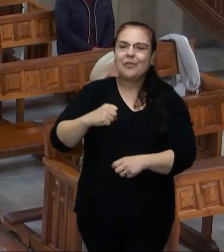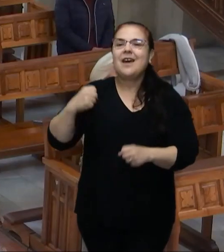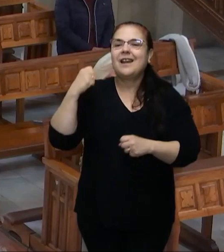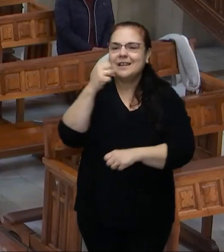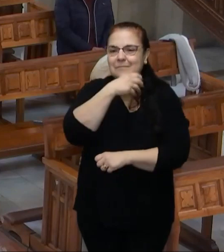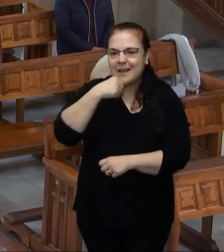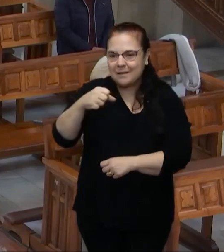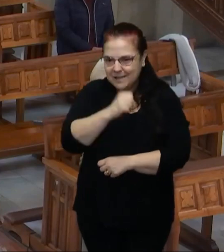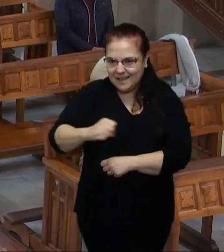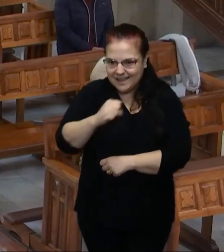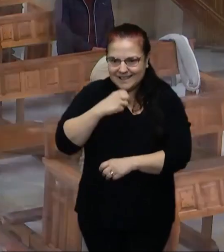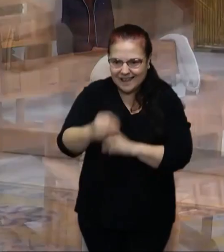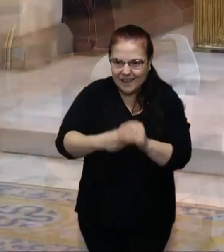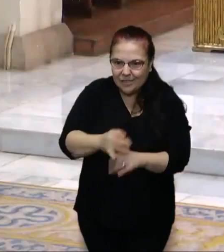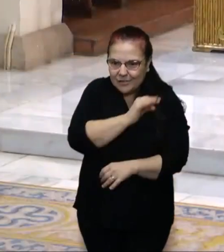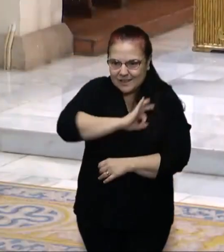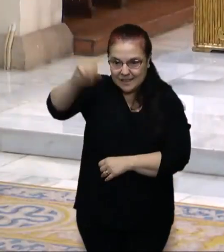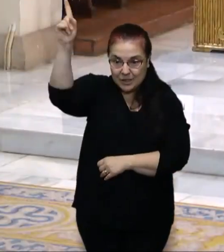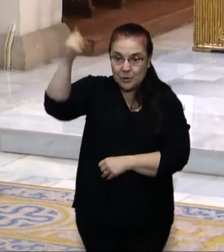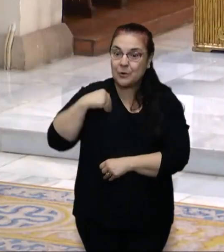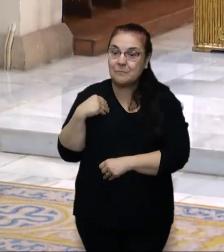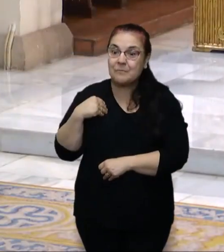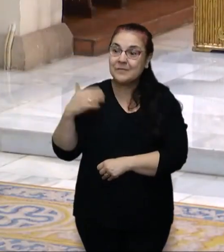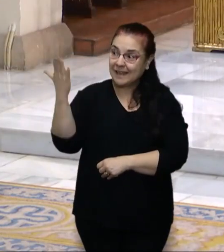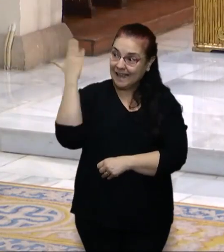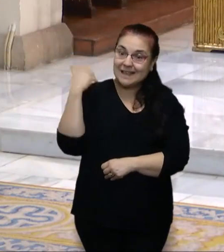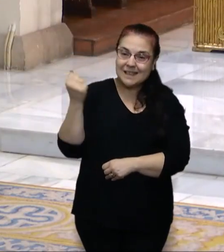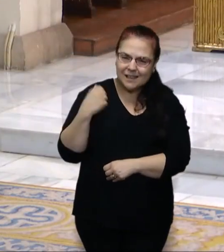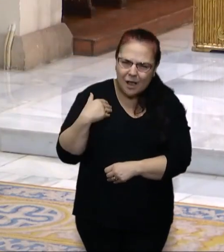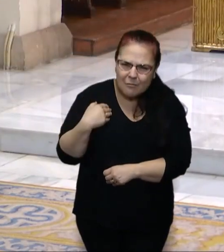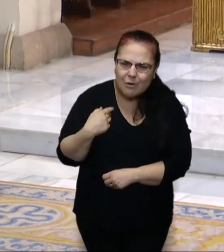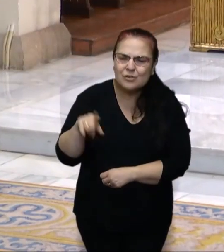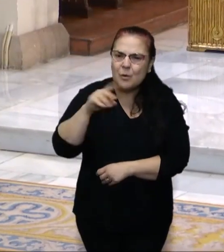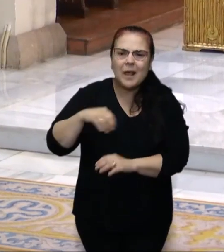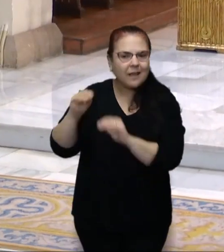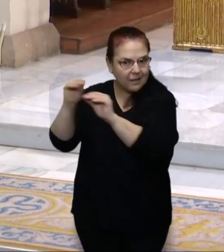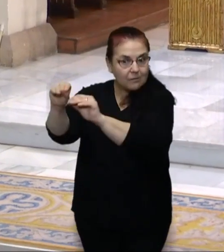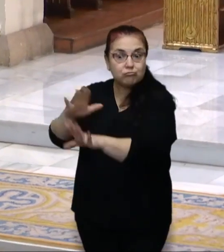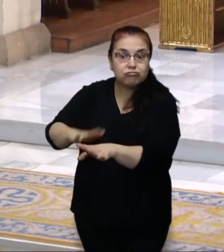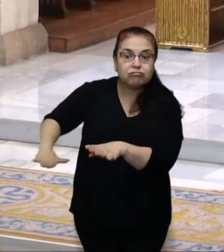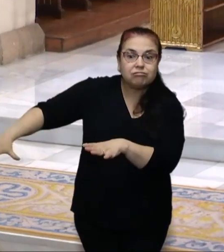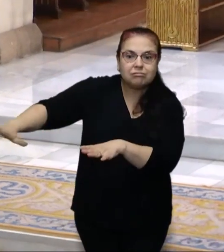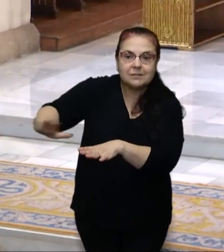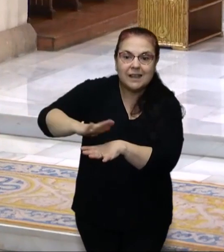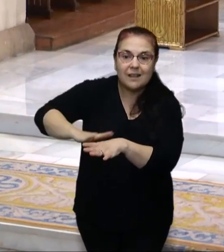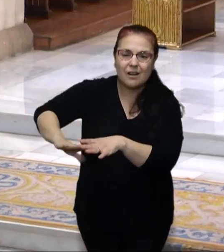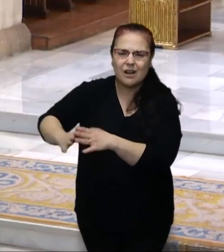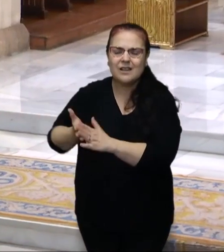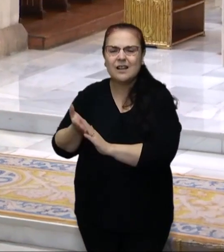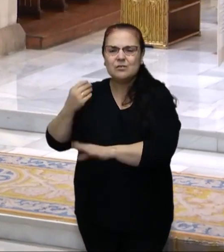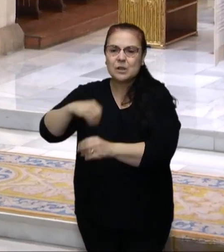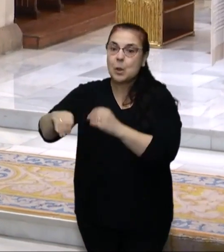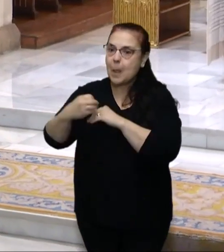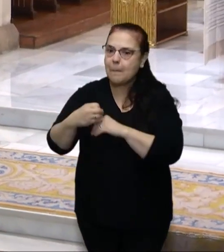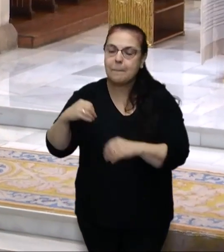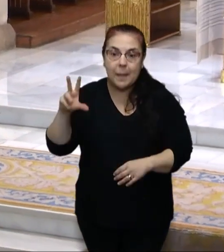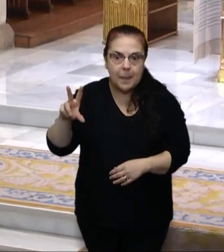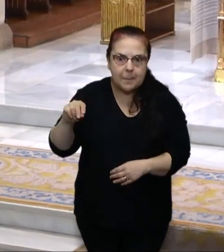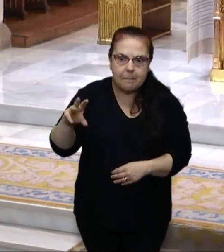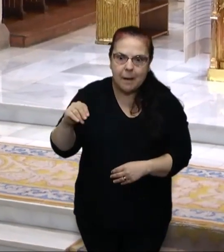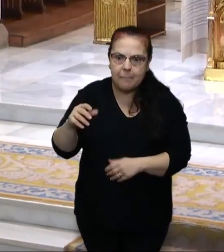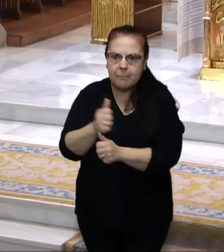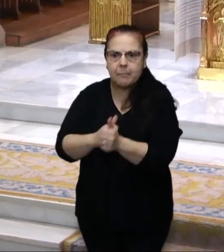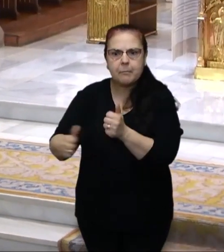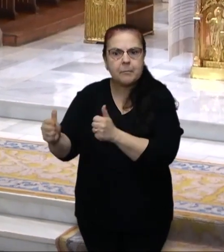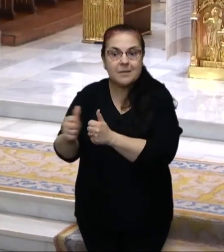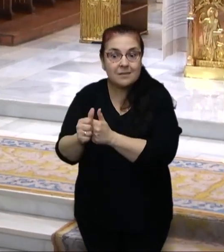maravillas que hizo el Señor. Llamó al hambre sobre aquella tierra, cortando el sustento de pan. Por delante